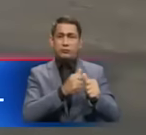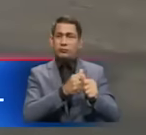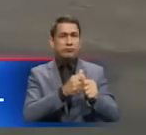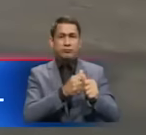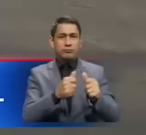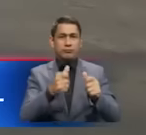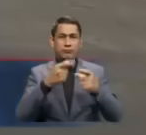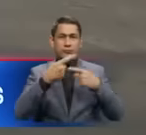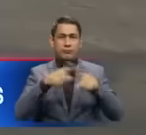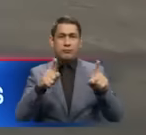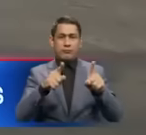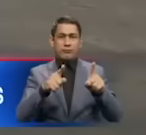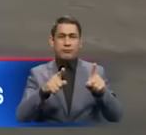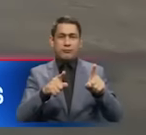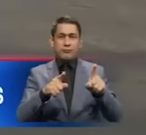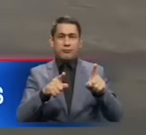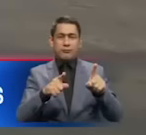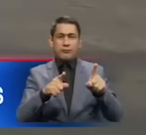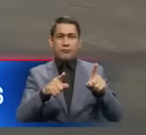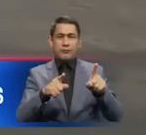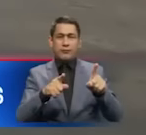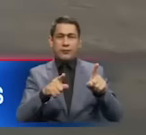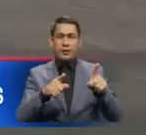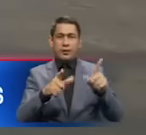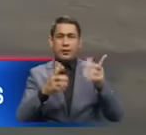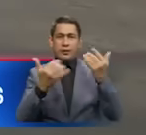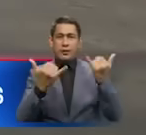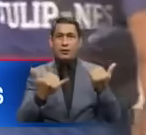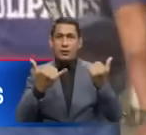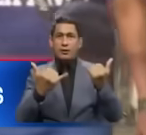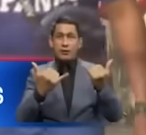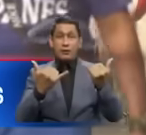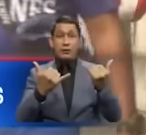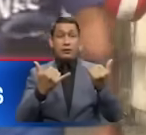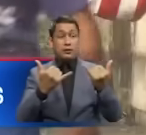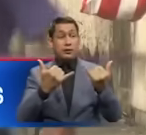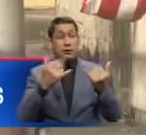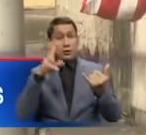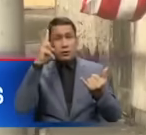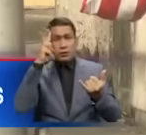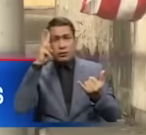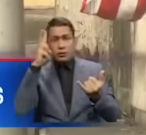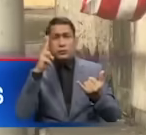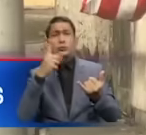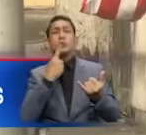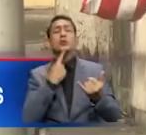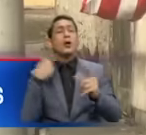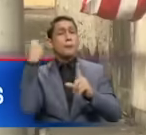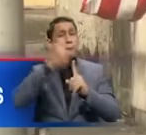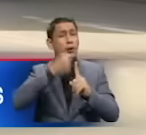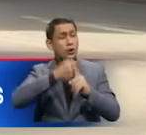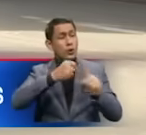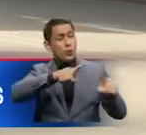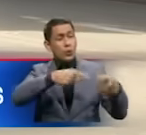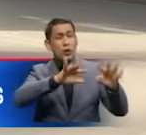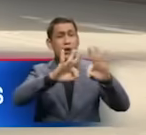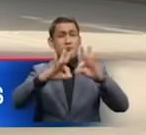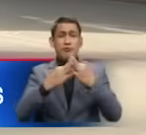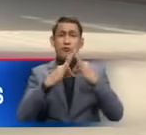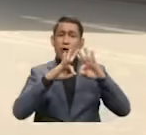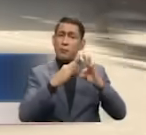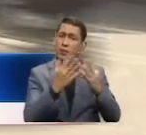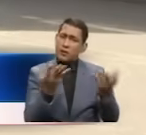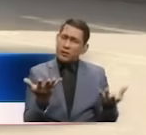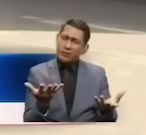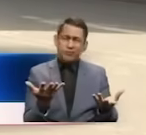fueron alcanzados por las balas. Porque déjeme decirle, no tienen temor de Dios, porque le disparan a la familia entera, a veces a una persona que buscan y los matan es a todos.